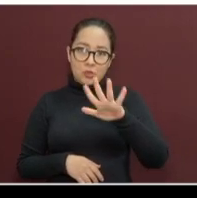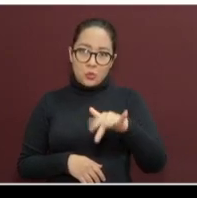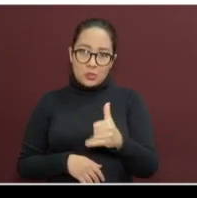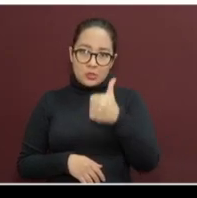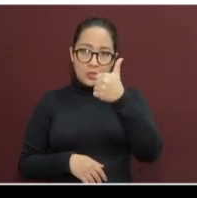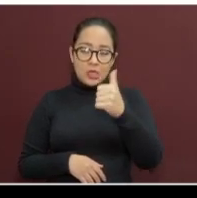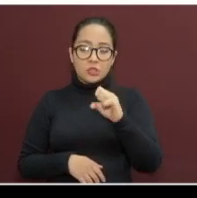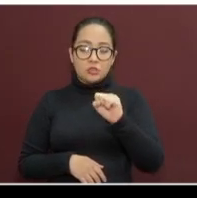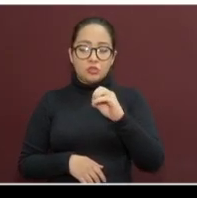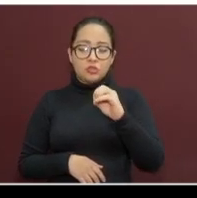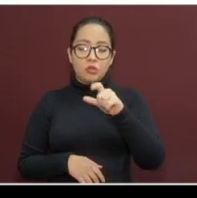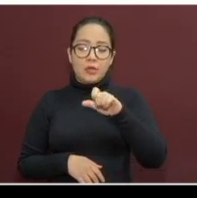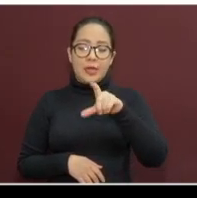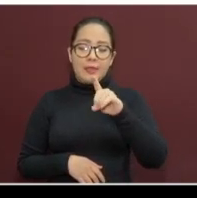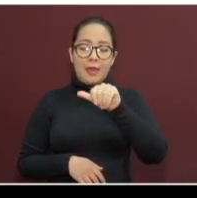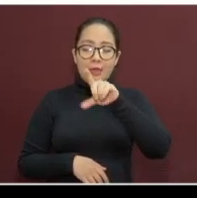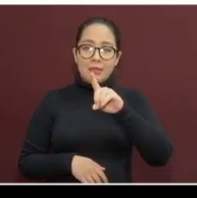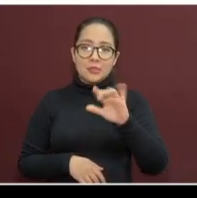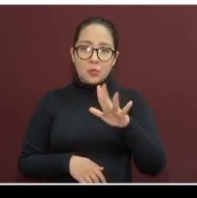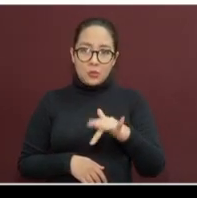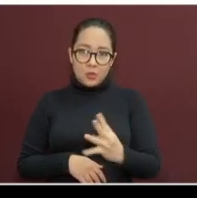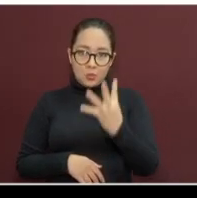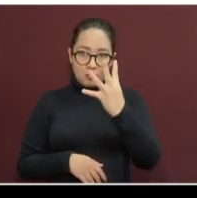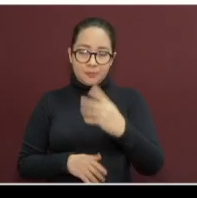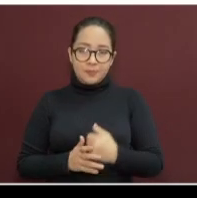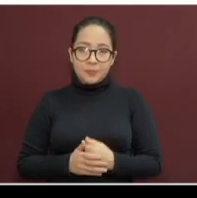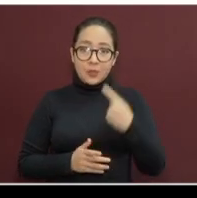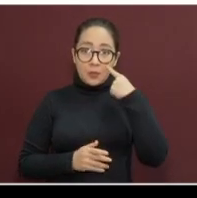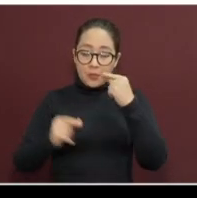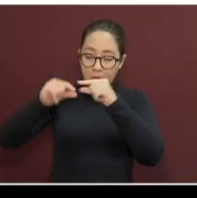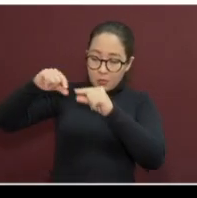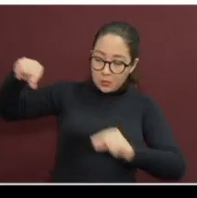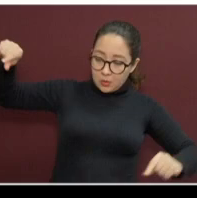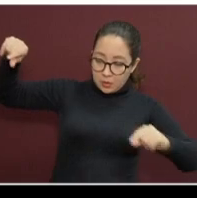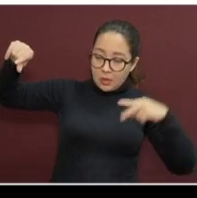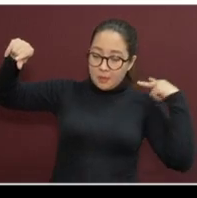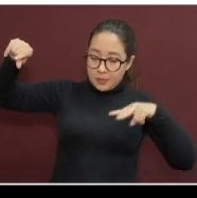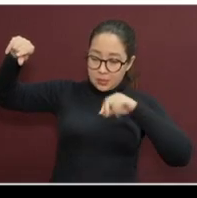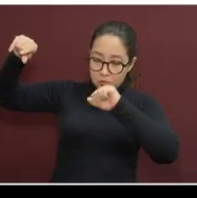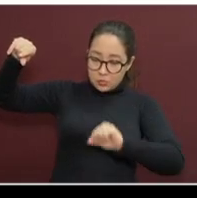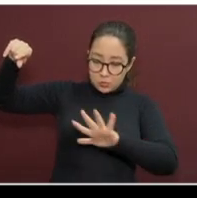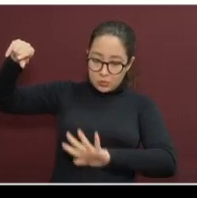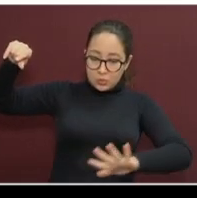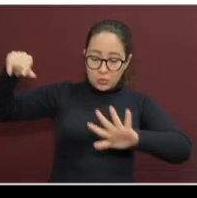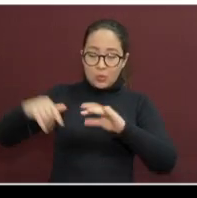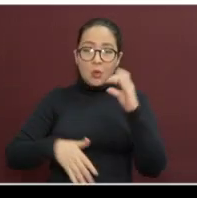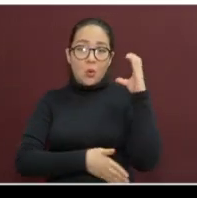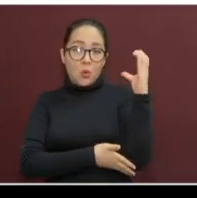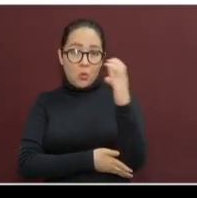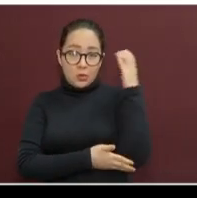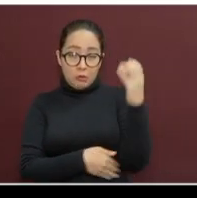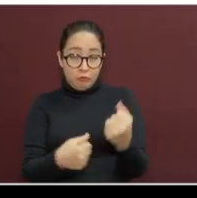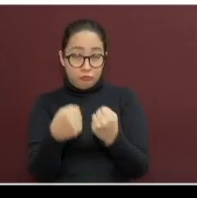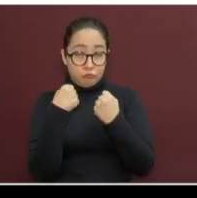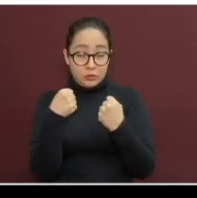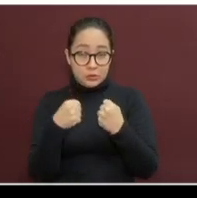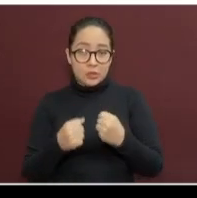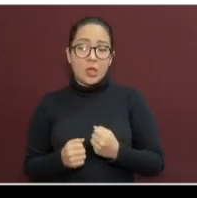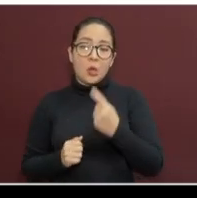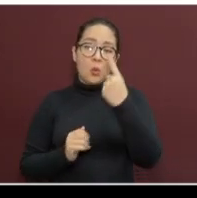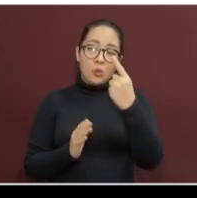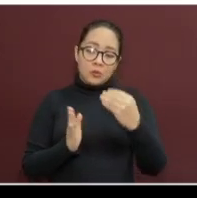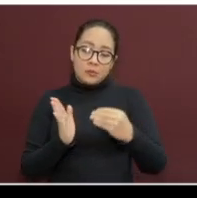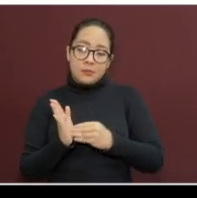y soledad de doblado 54 en el sur predomina la cabecera municipal de coatzacoalcos con